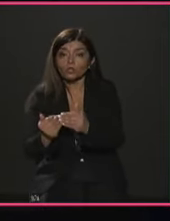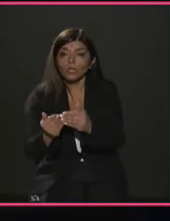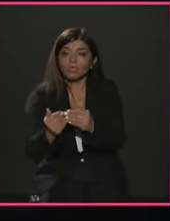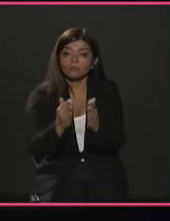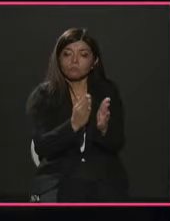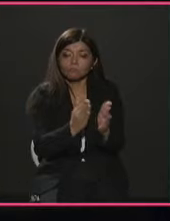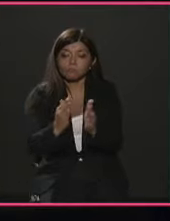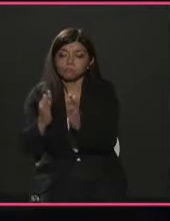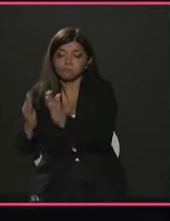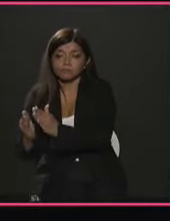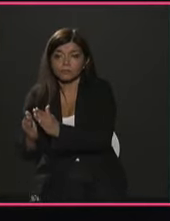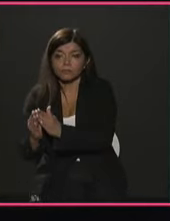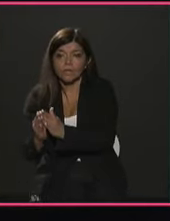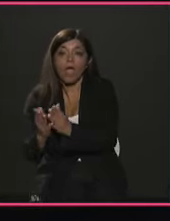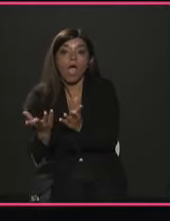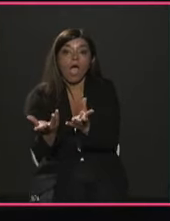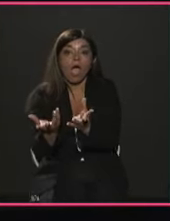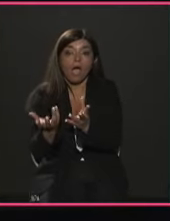tres